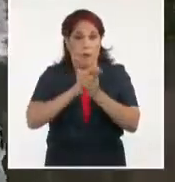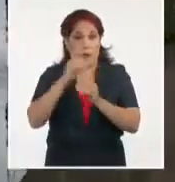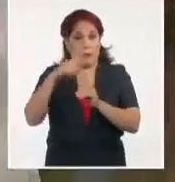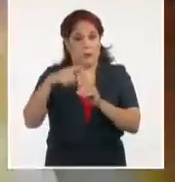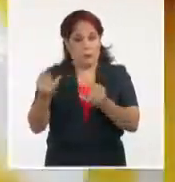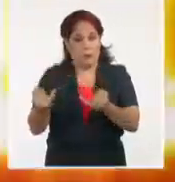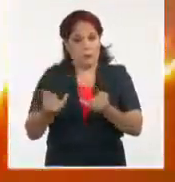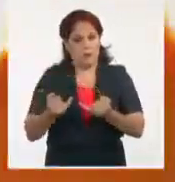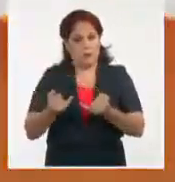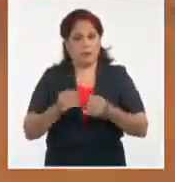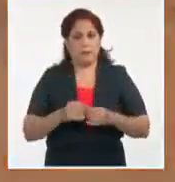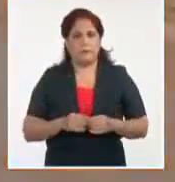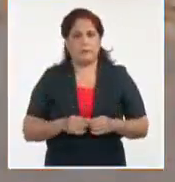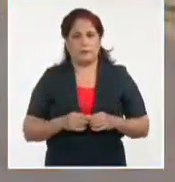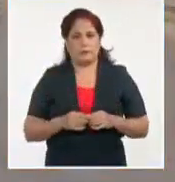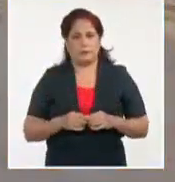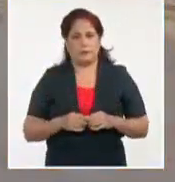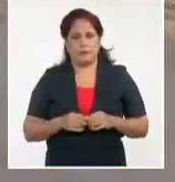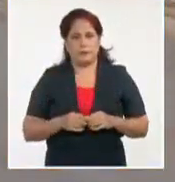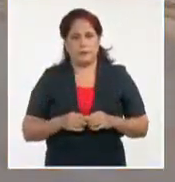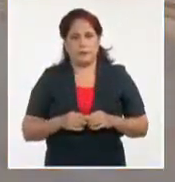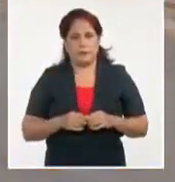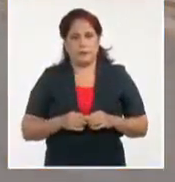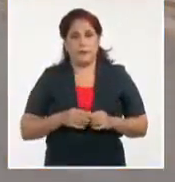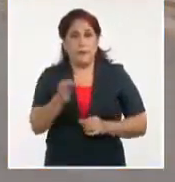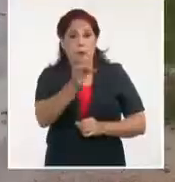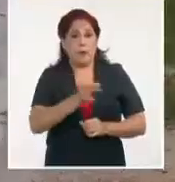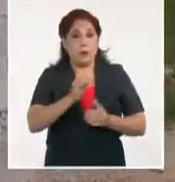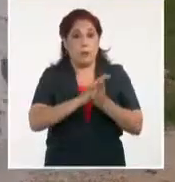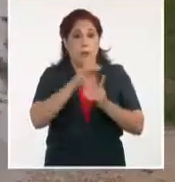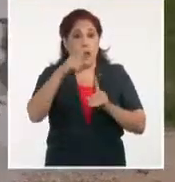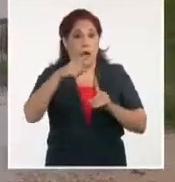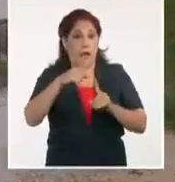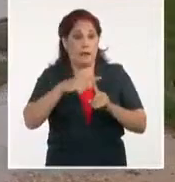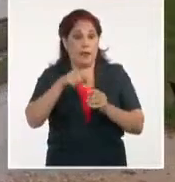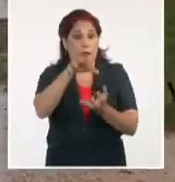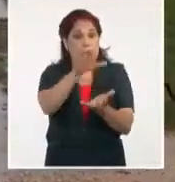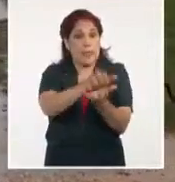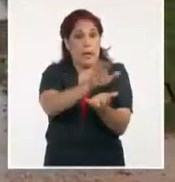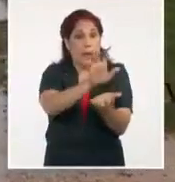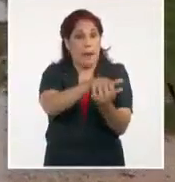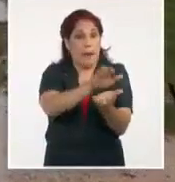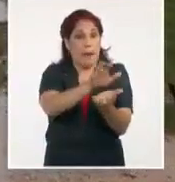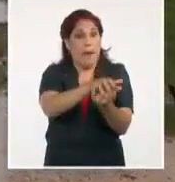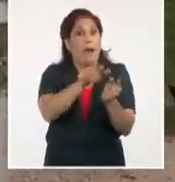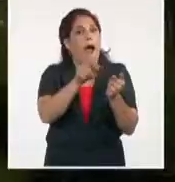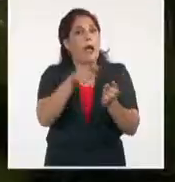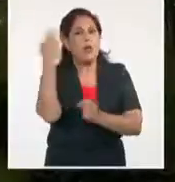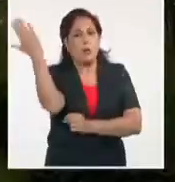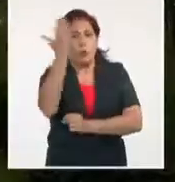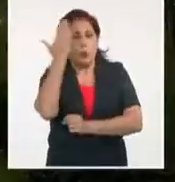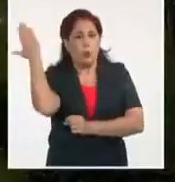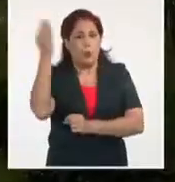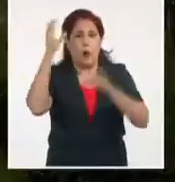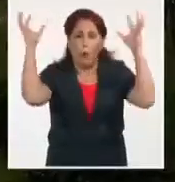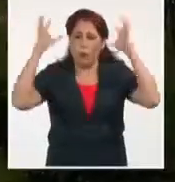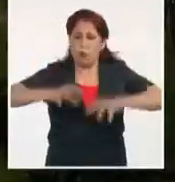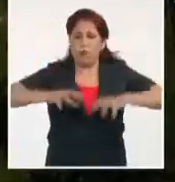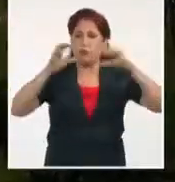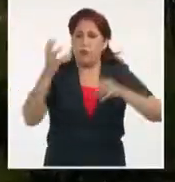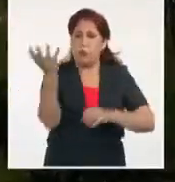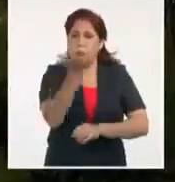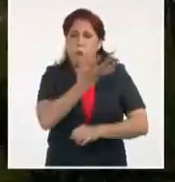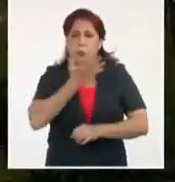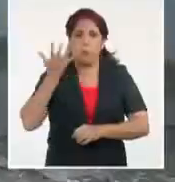Informativo. El municipio matancero de la Ciénaga de Zapata recibió los embates de la tormenta tropical Elsa desde horas